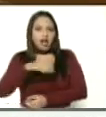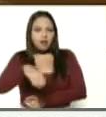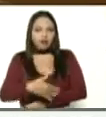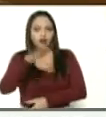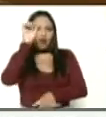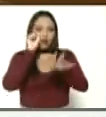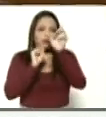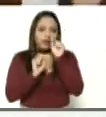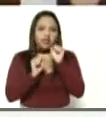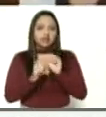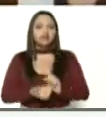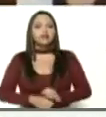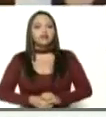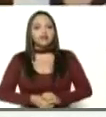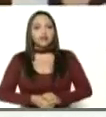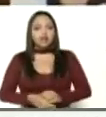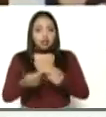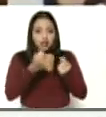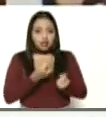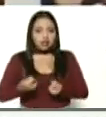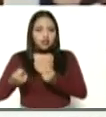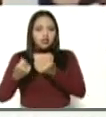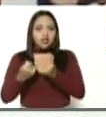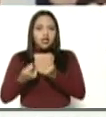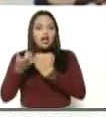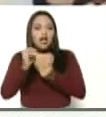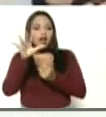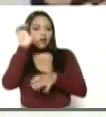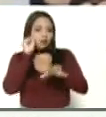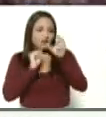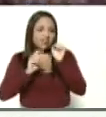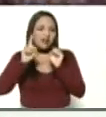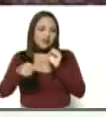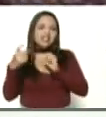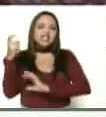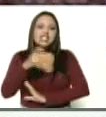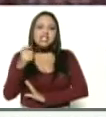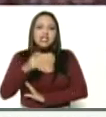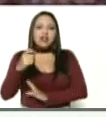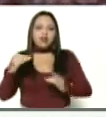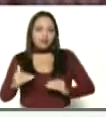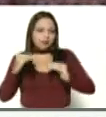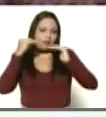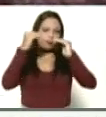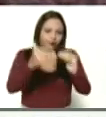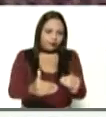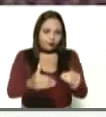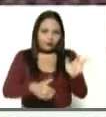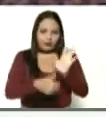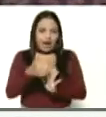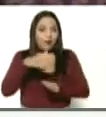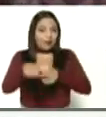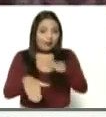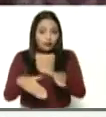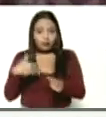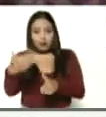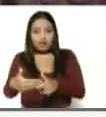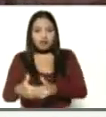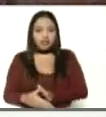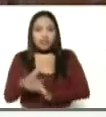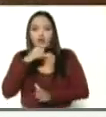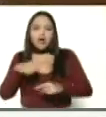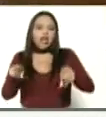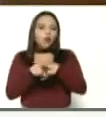grandeza, ¿no?, de sus riquezas, él comprendió que necesitaba dar un paso más allá, lo que no dieron otros porque su